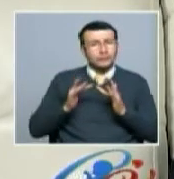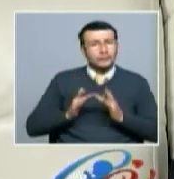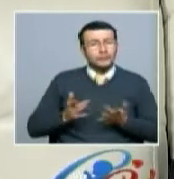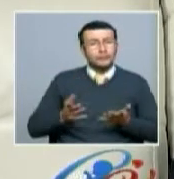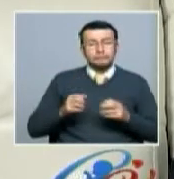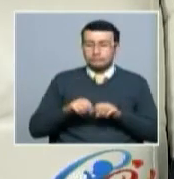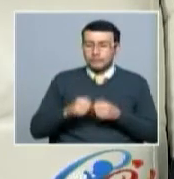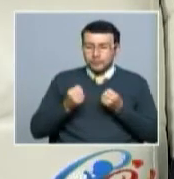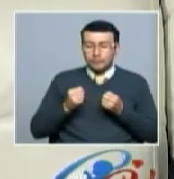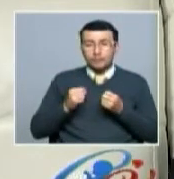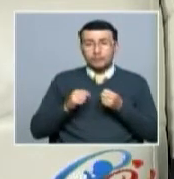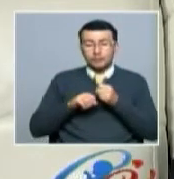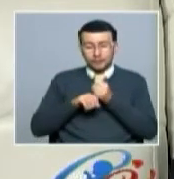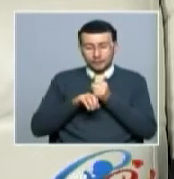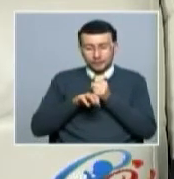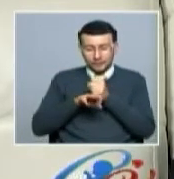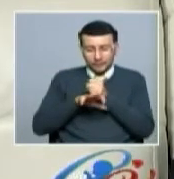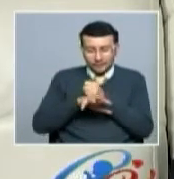nerviosas,